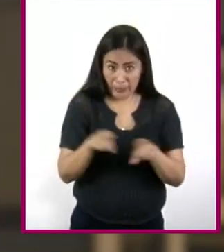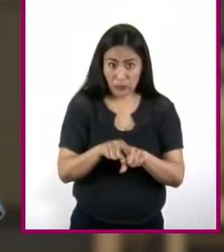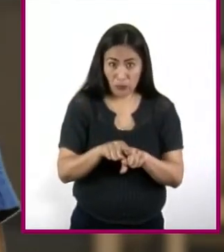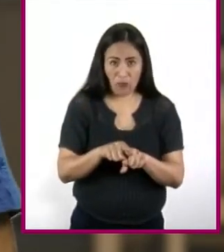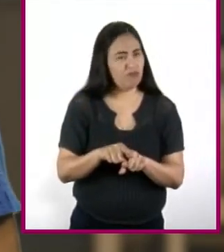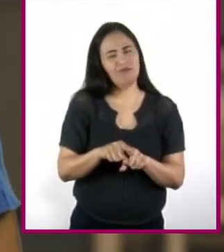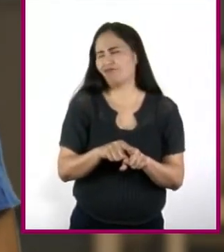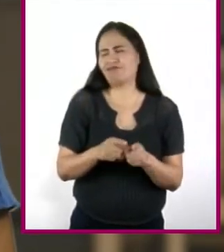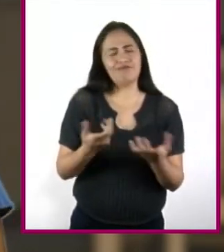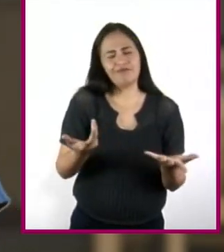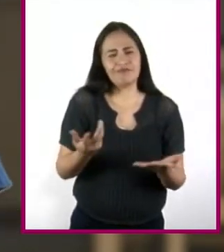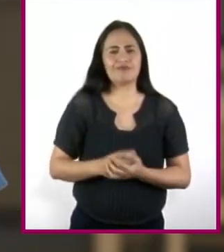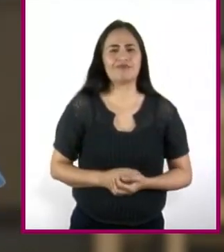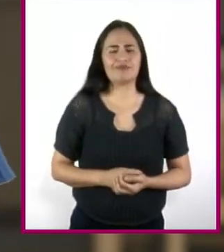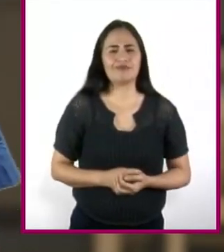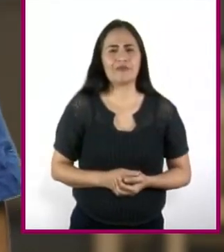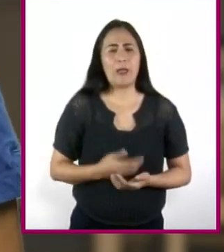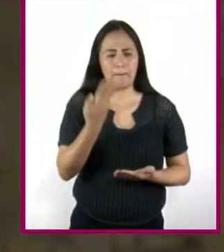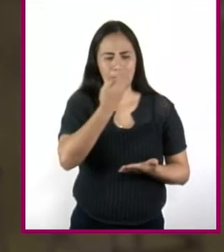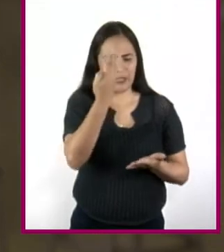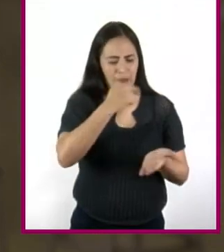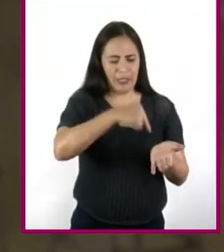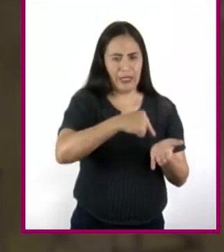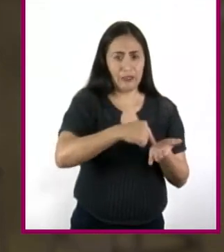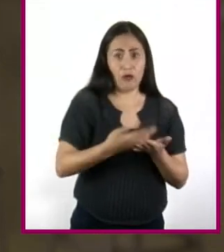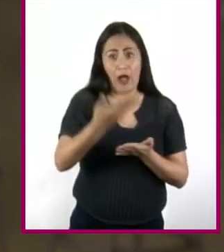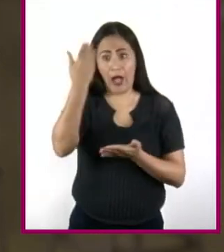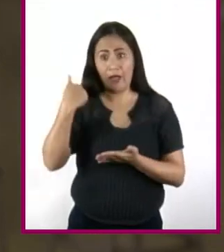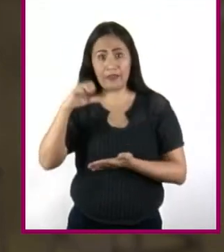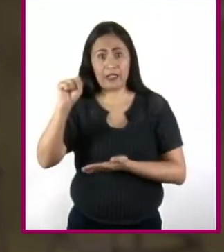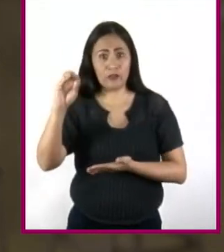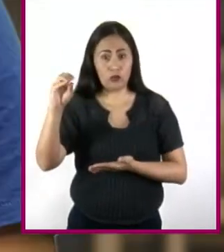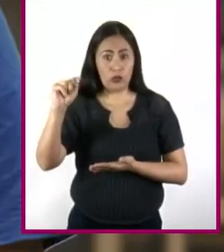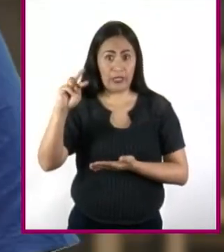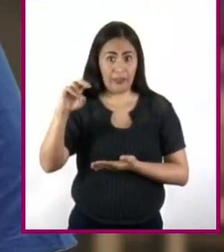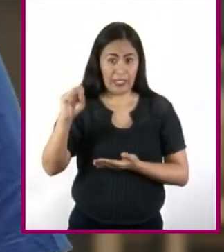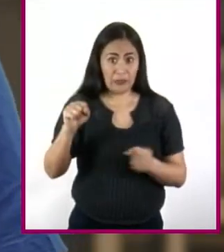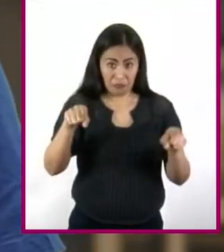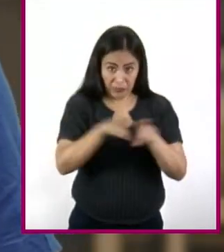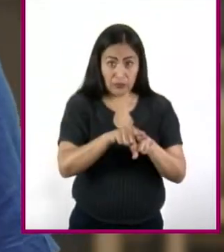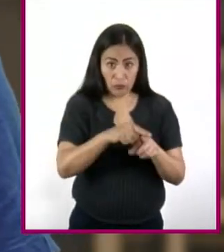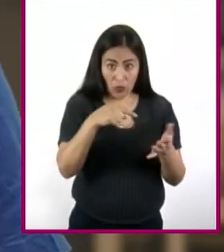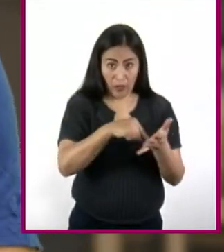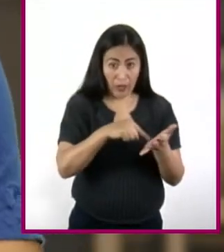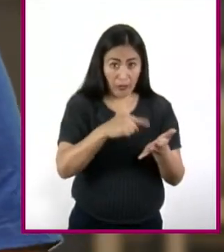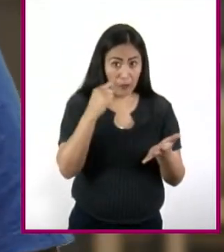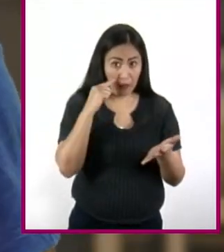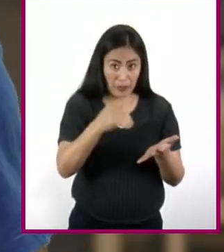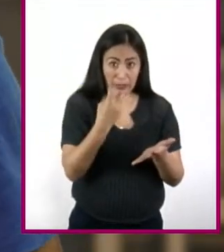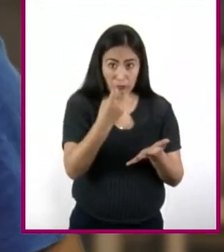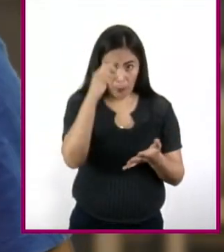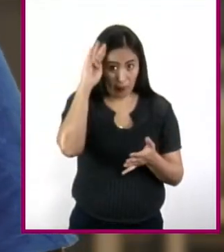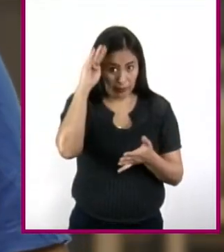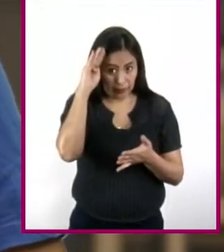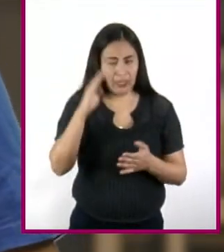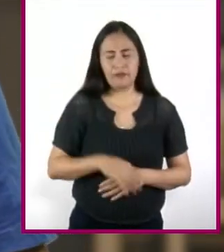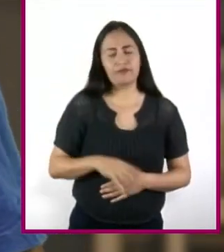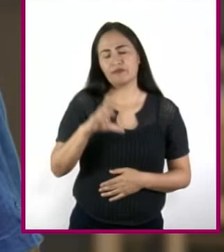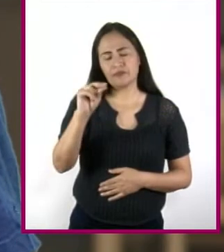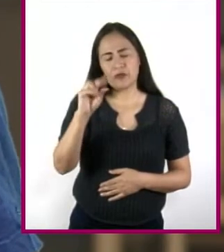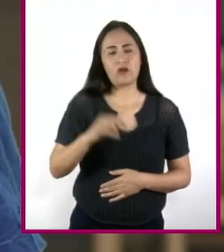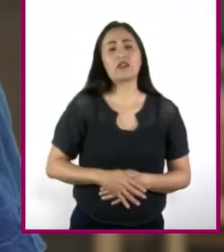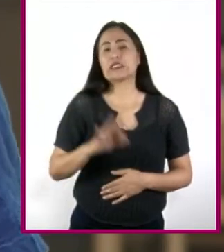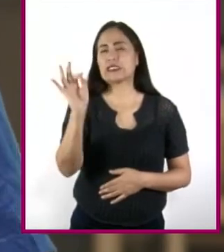muerte es como nos dice ahora la Biblia. ¿Y qué pensaba Sócrates? Sócrates pensaba que la muerte o bien era